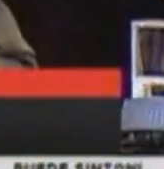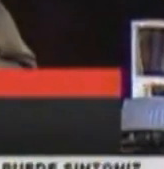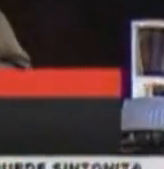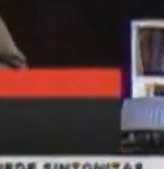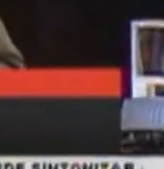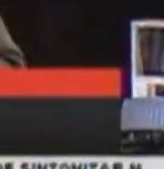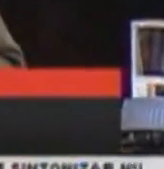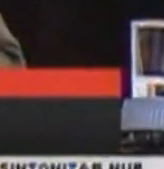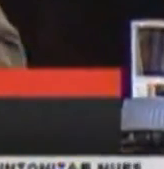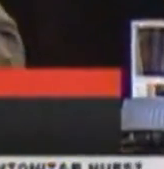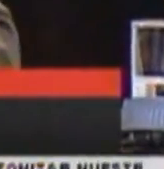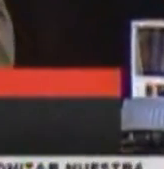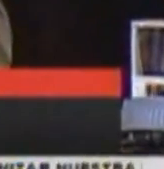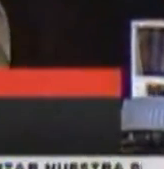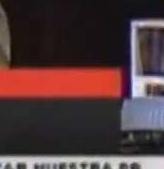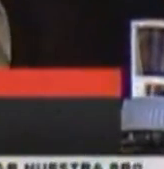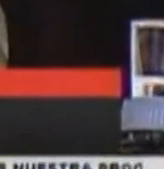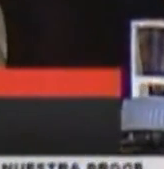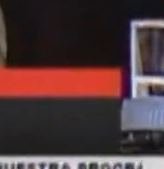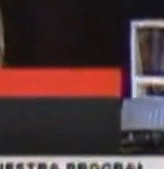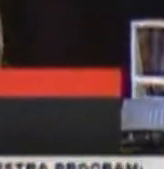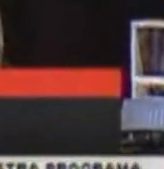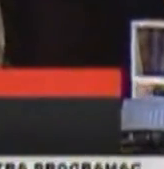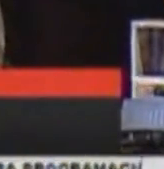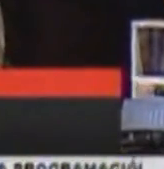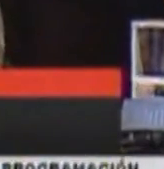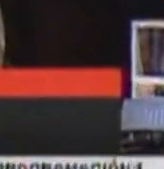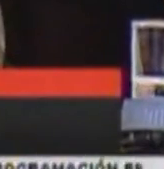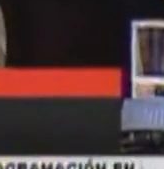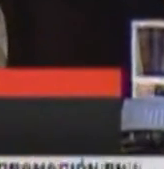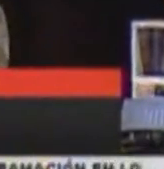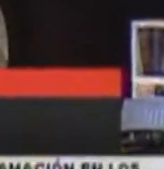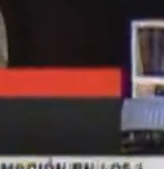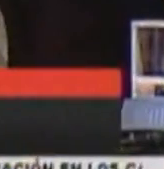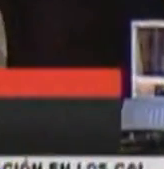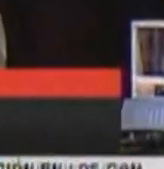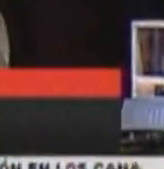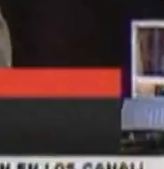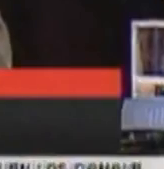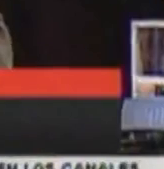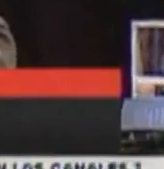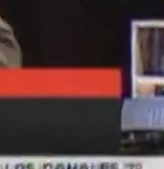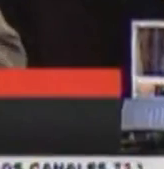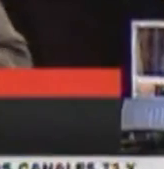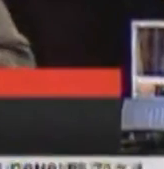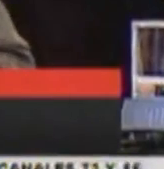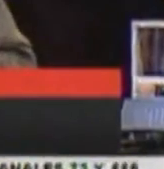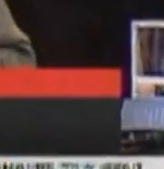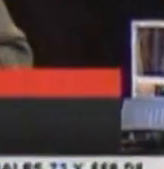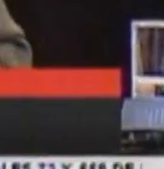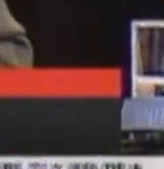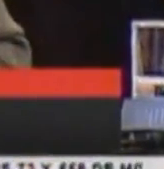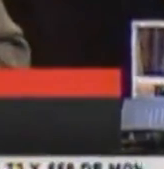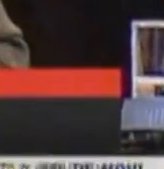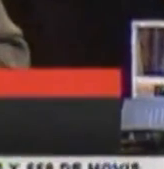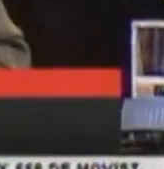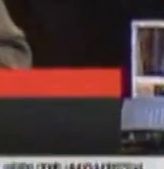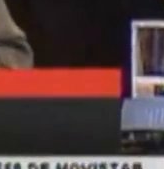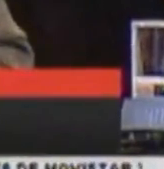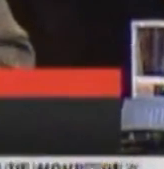pero sí, lo que digo es, cada uno de los estudios de la OECD nos está sirviendo para discutir con todos los equipos